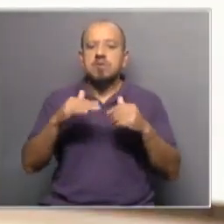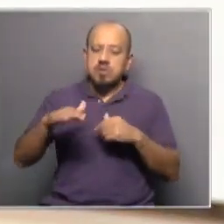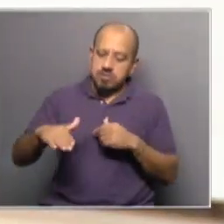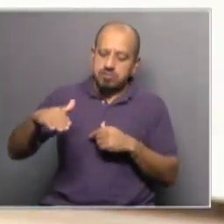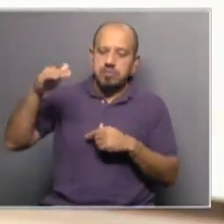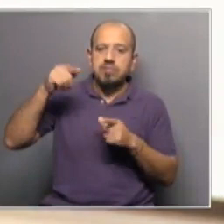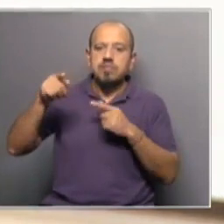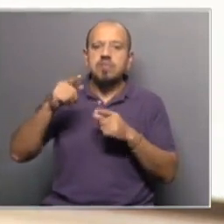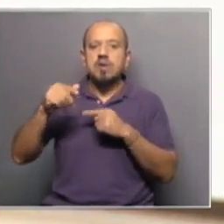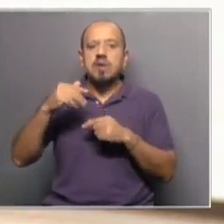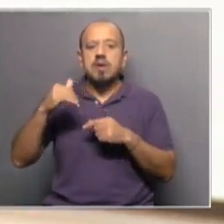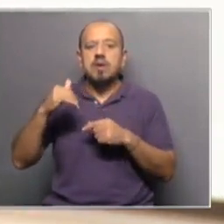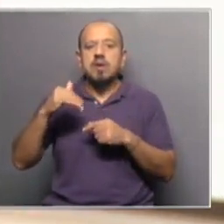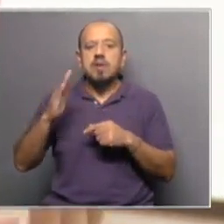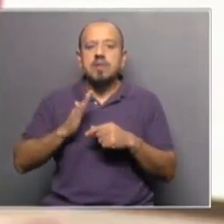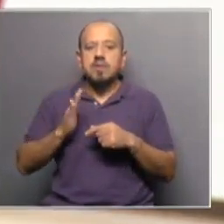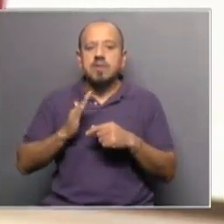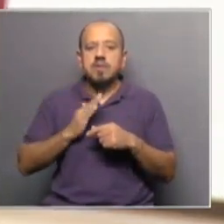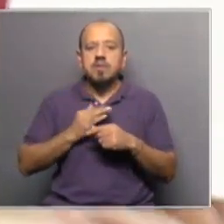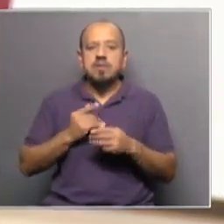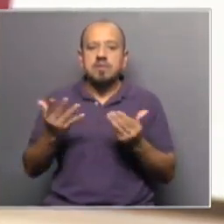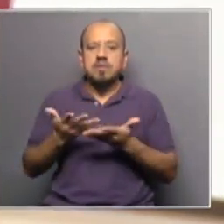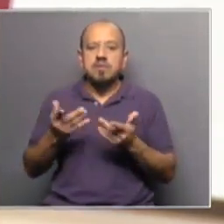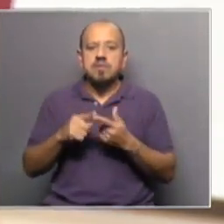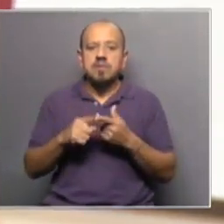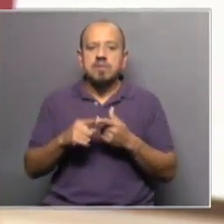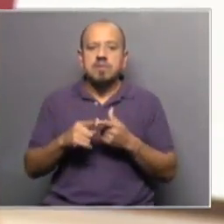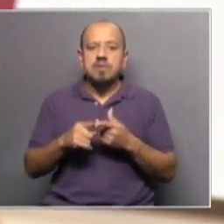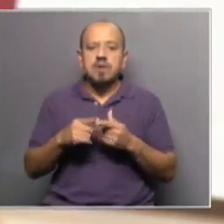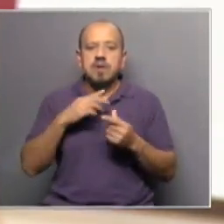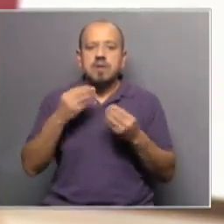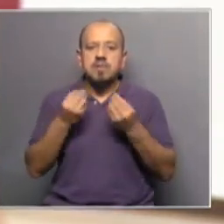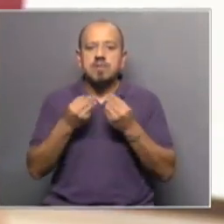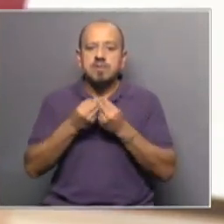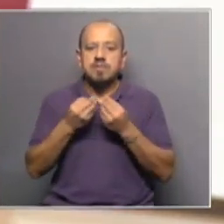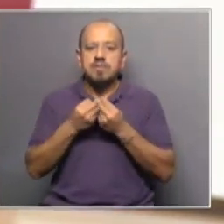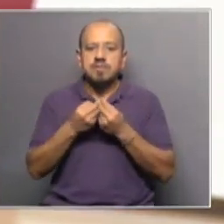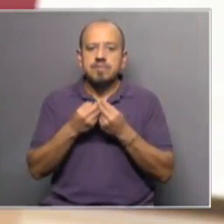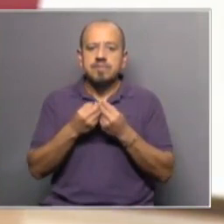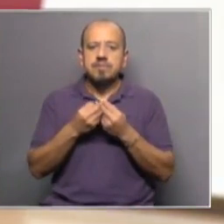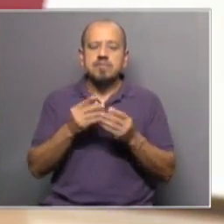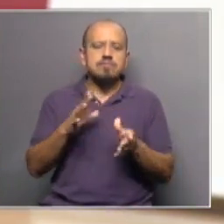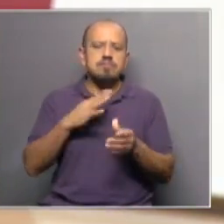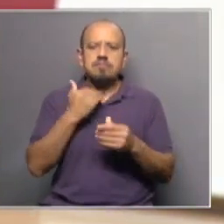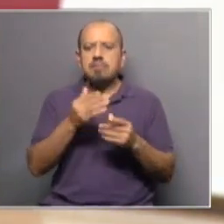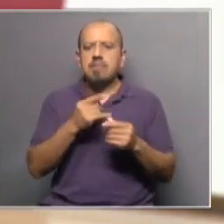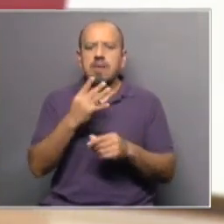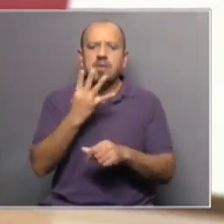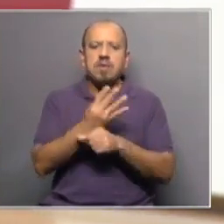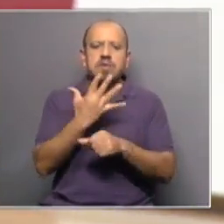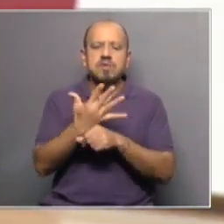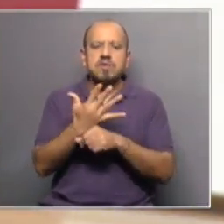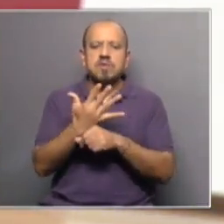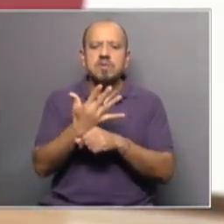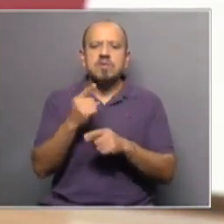femenina, que en realidad también ahora está en auge, pero en esa época también creo que había, no sé, 4 o 5 equipos,